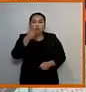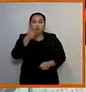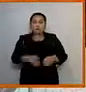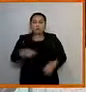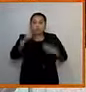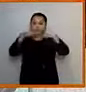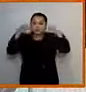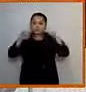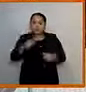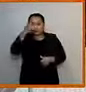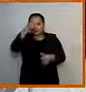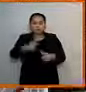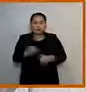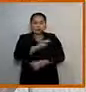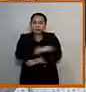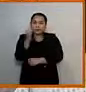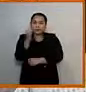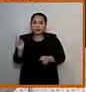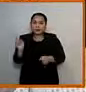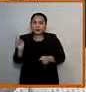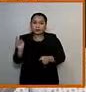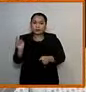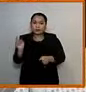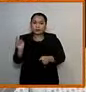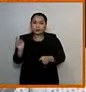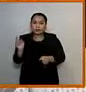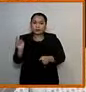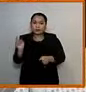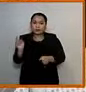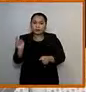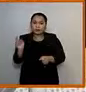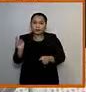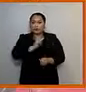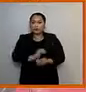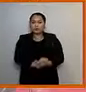Y recuerda que en esta Navidad aquí se gana y se goza con Loto.